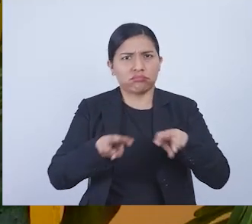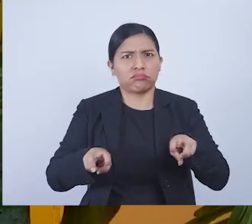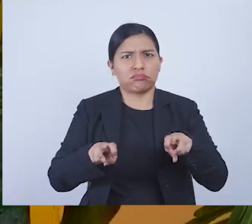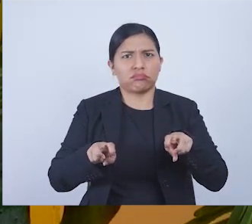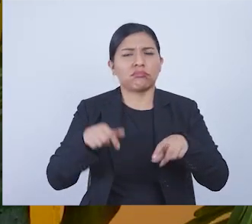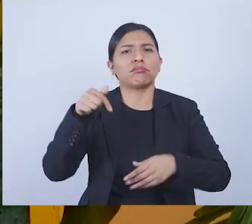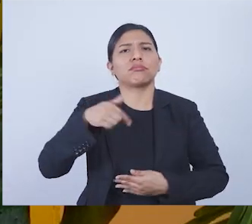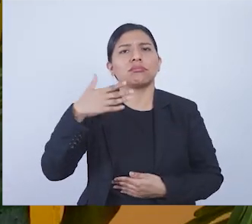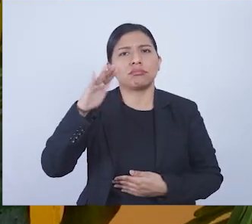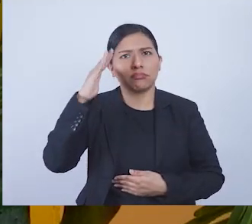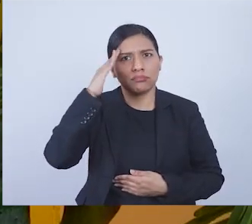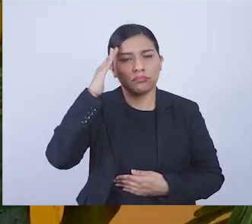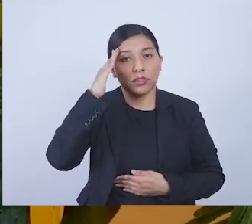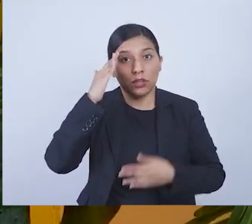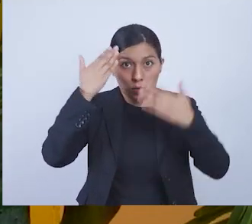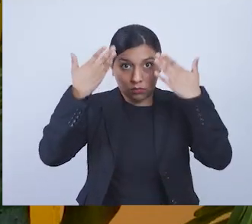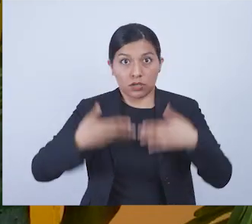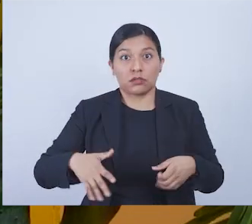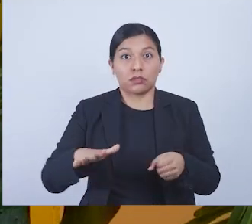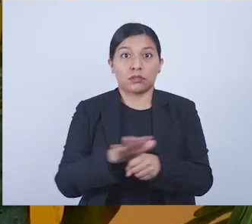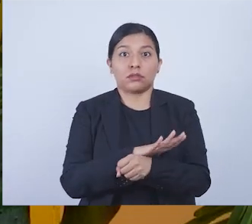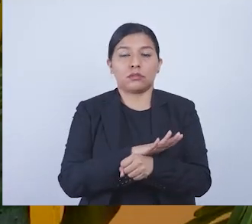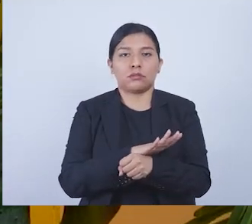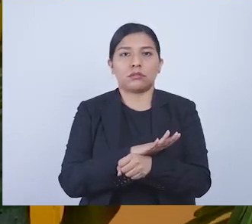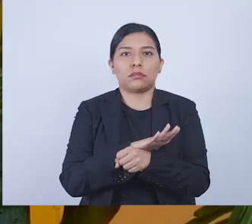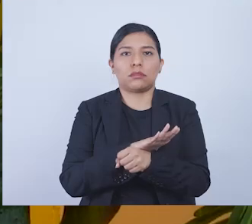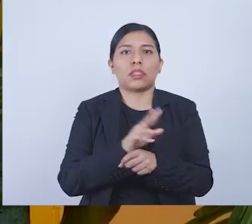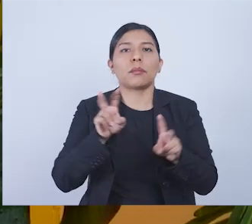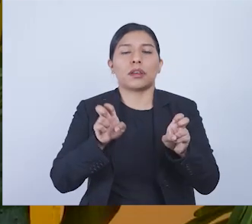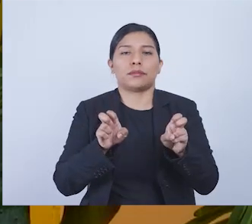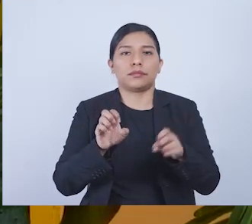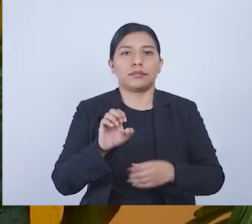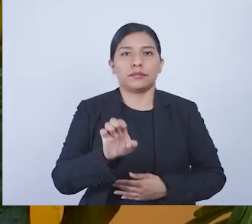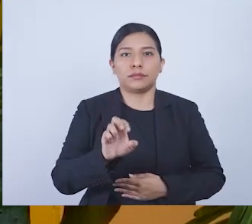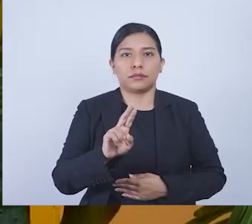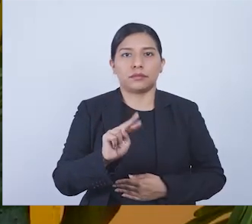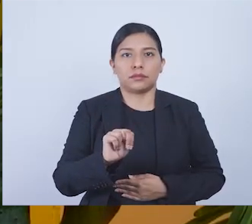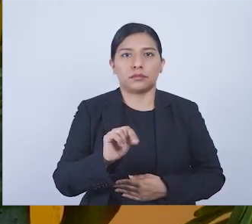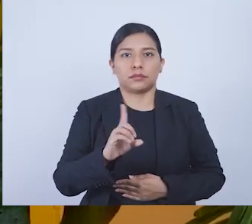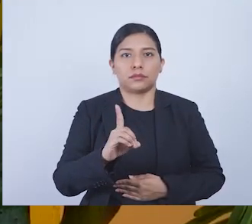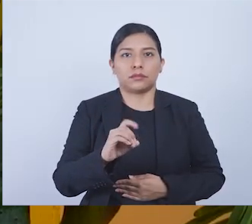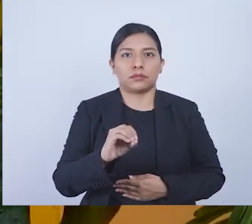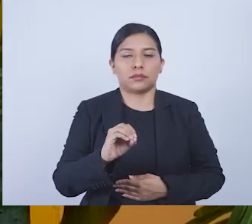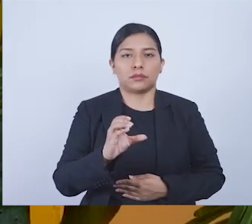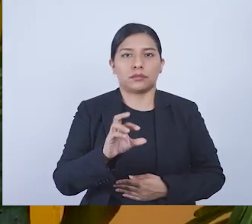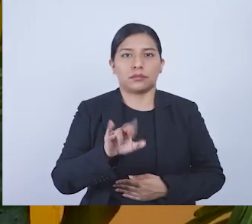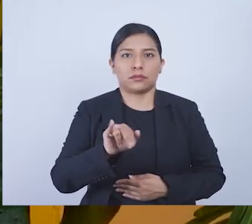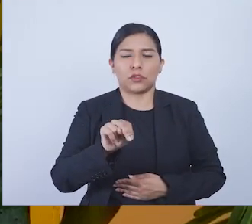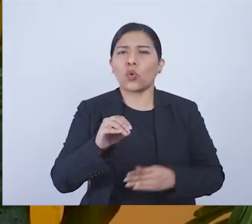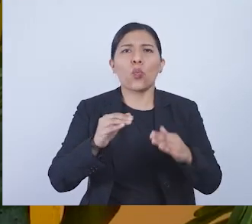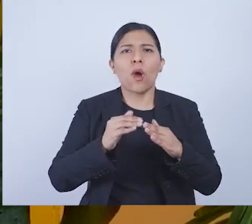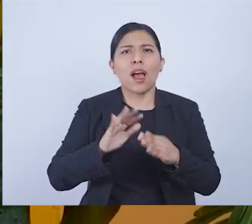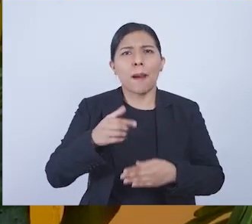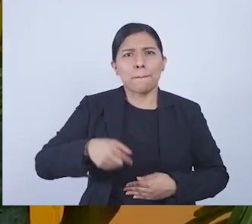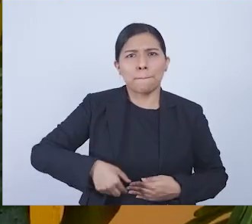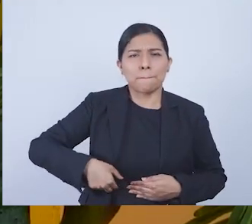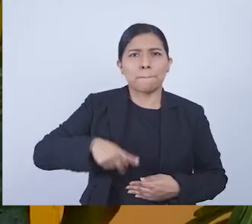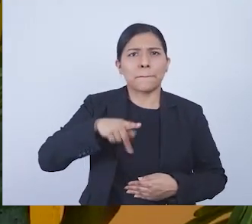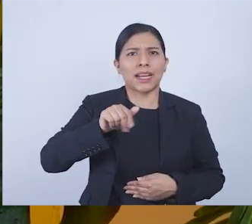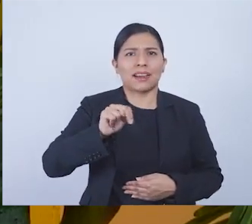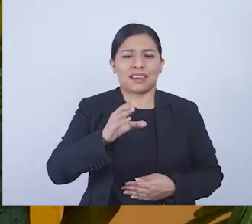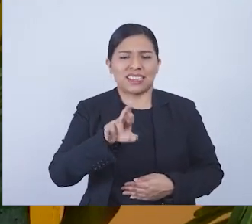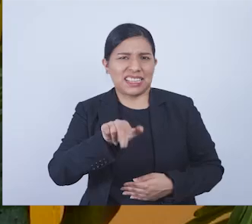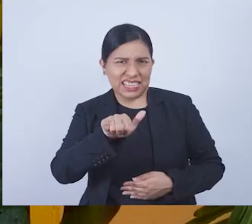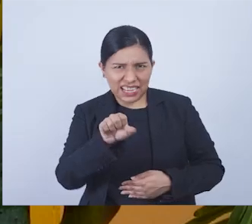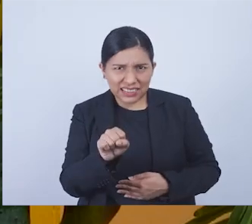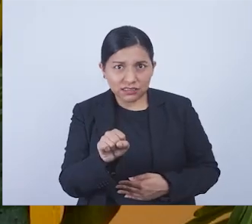se consideran a los músculos como un órgano endocrino. Sí, como un órgano endocrino, como el páncreas. Y en realidad el